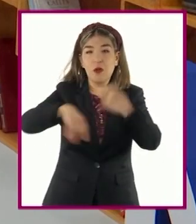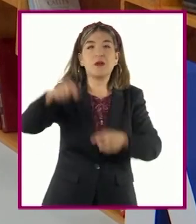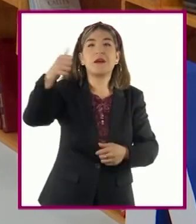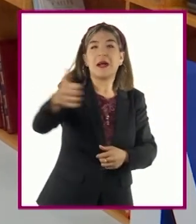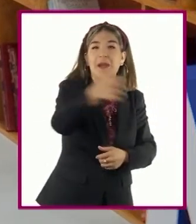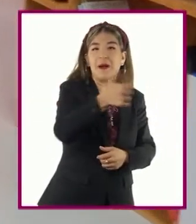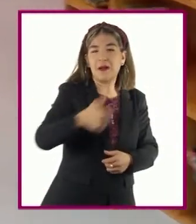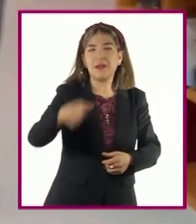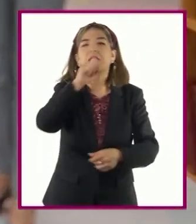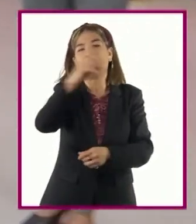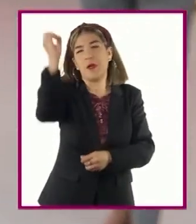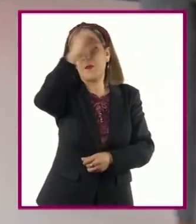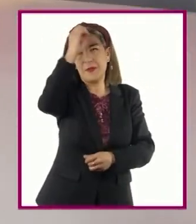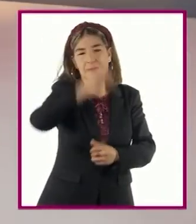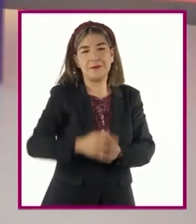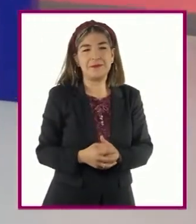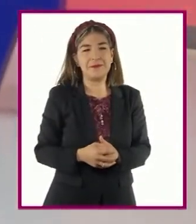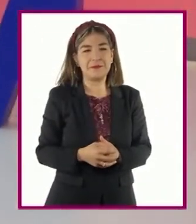de vista.